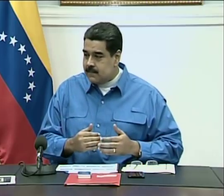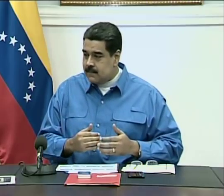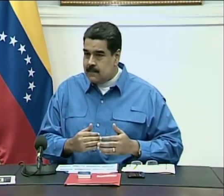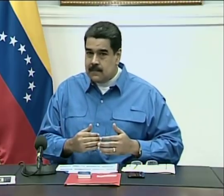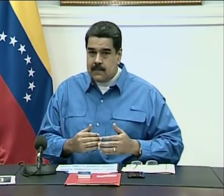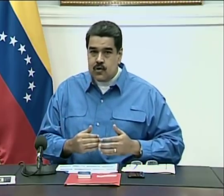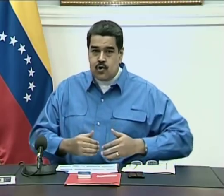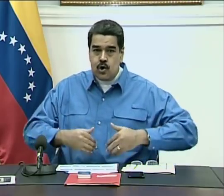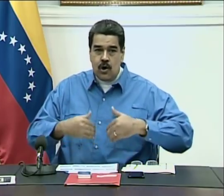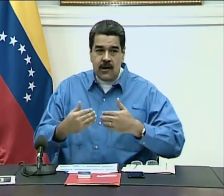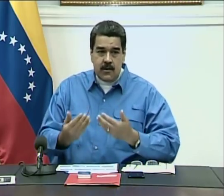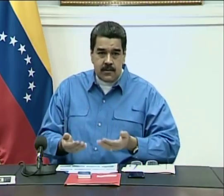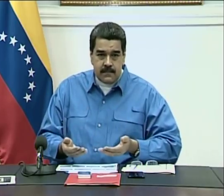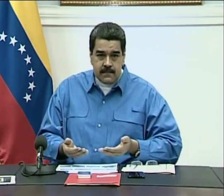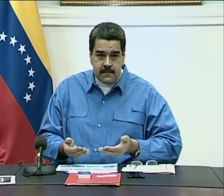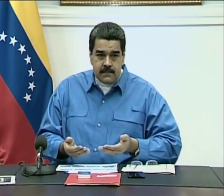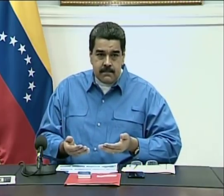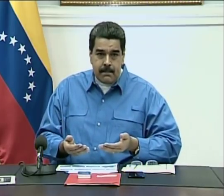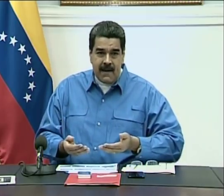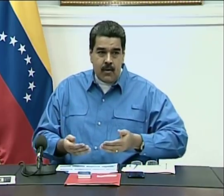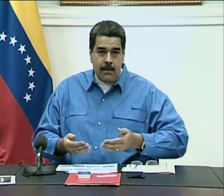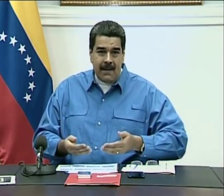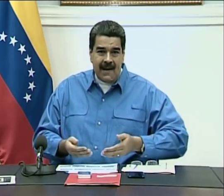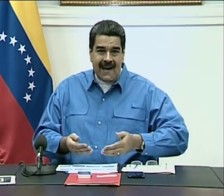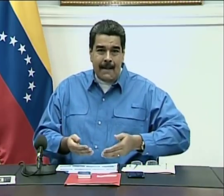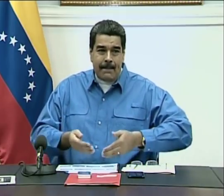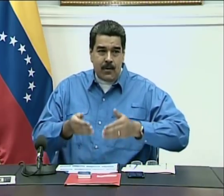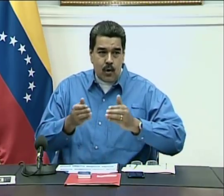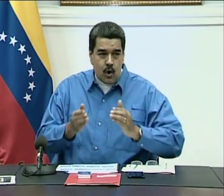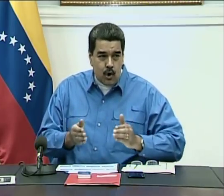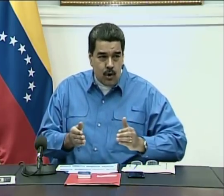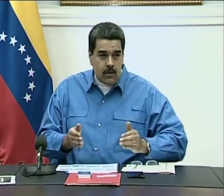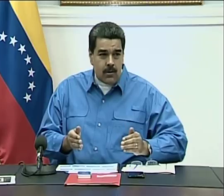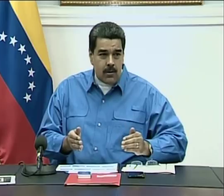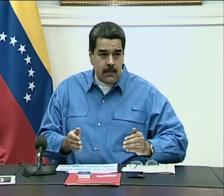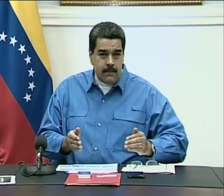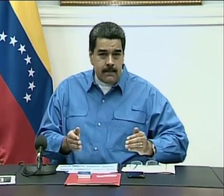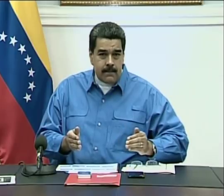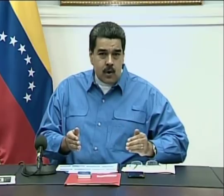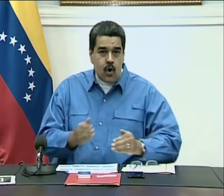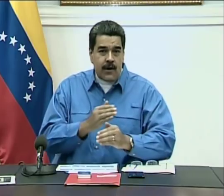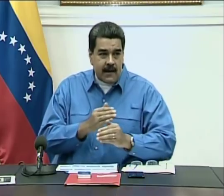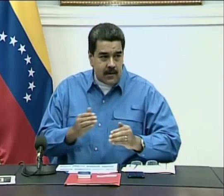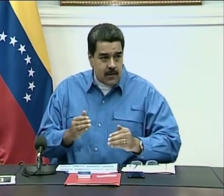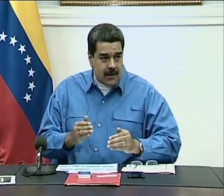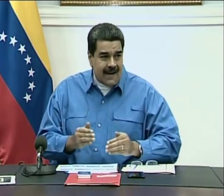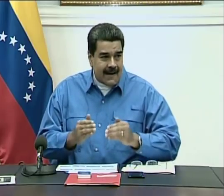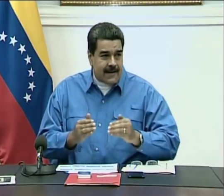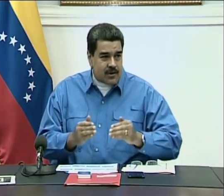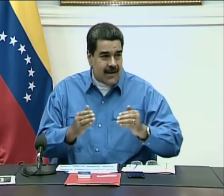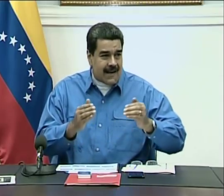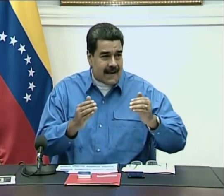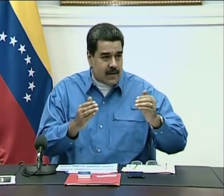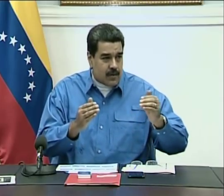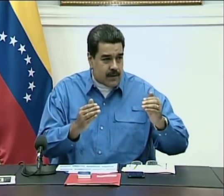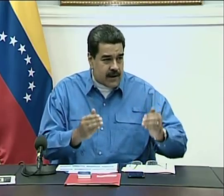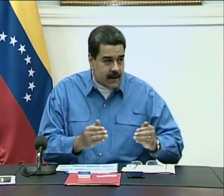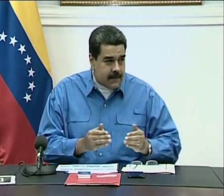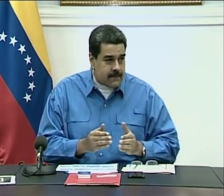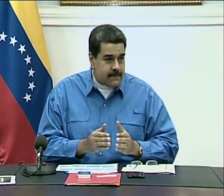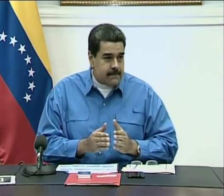pertinentes, los protocolos sólidos para cumplir el protocolo correcto en la creación